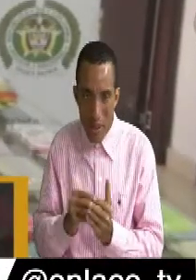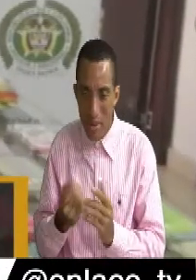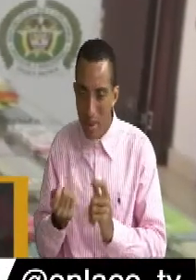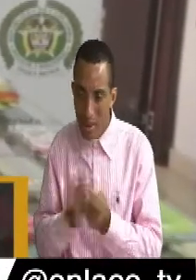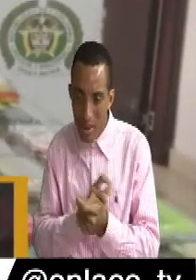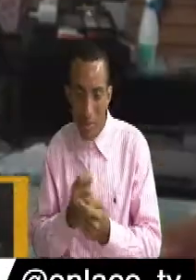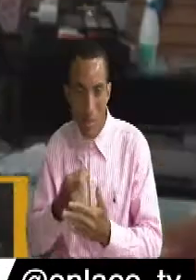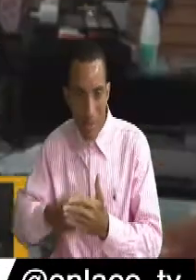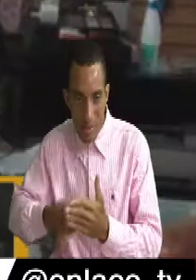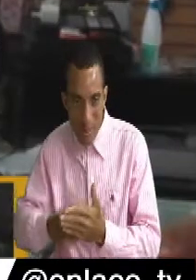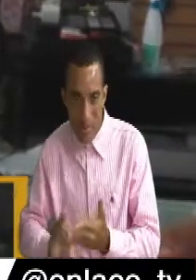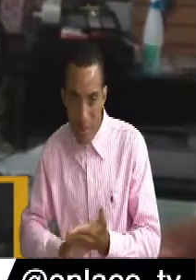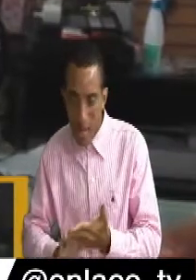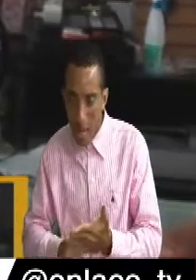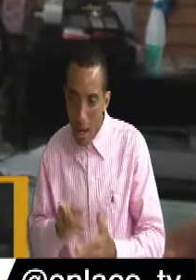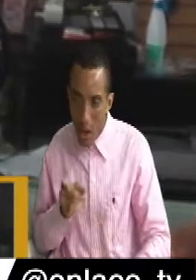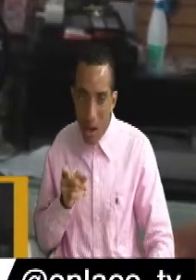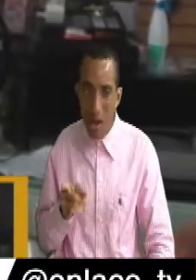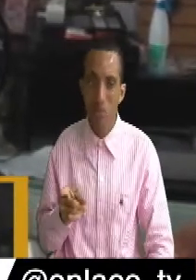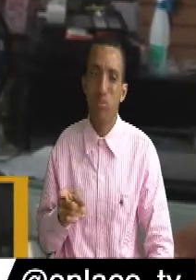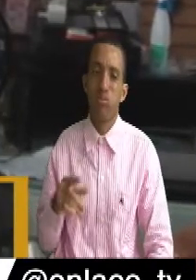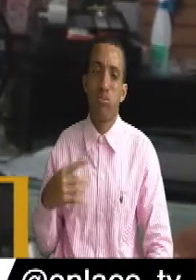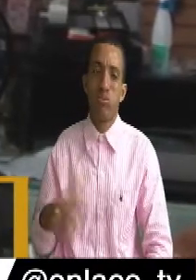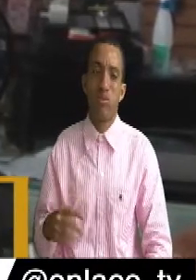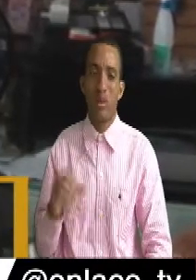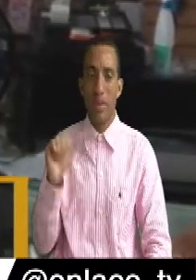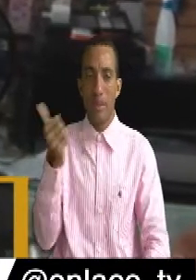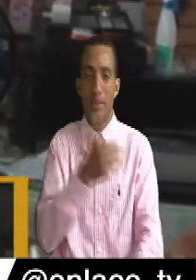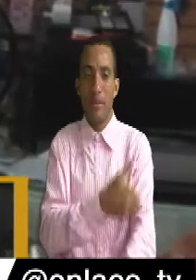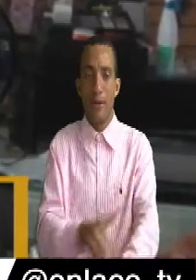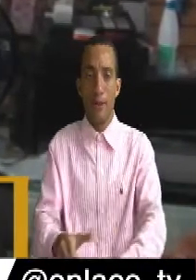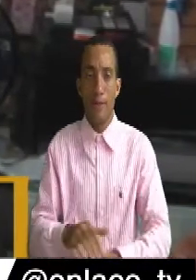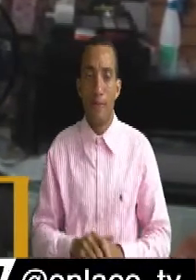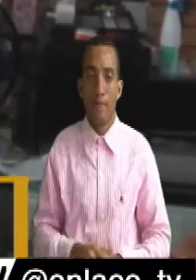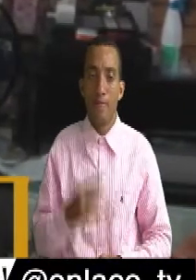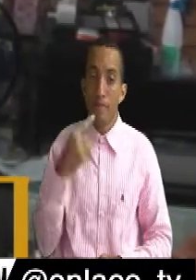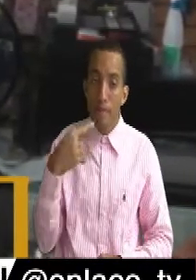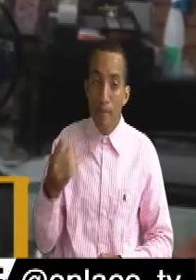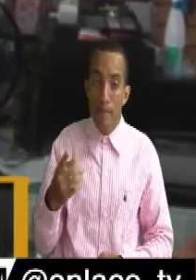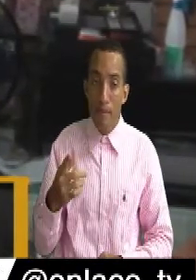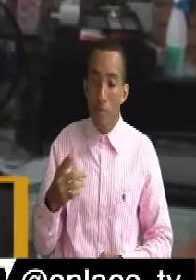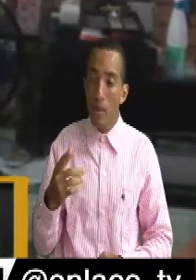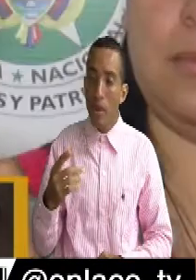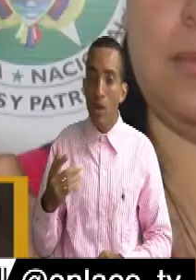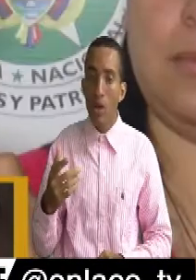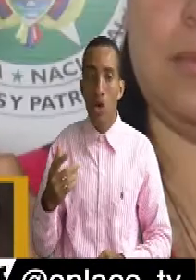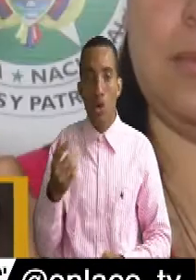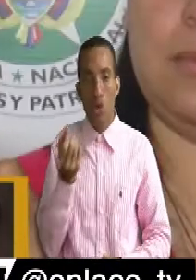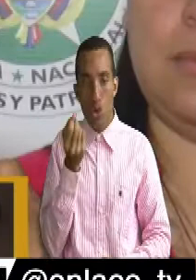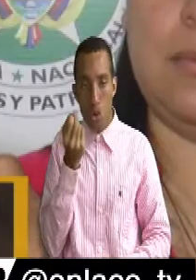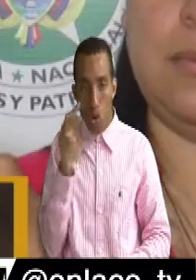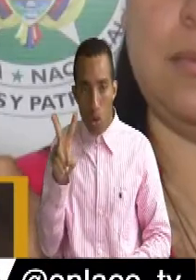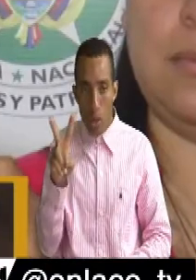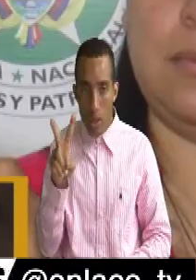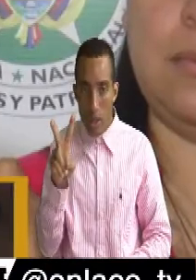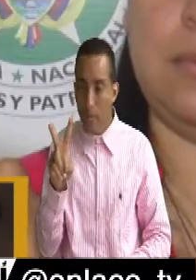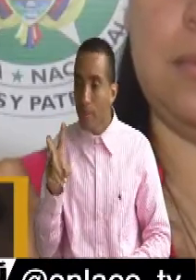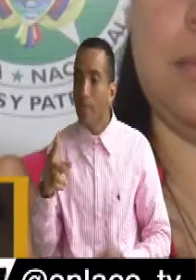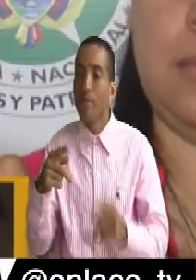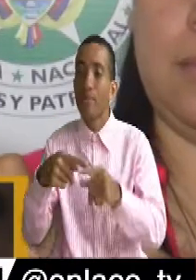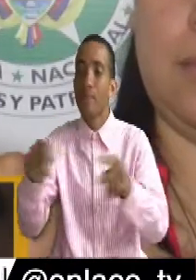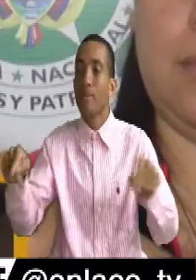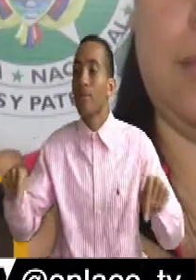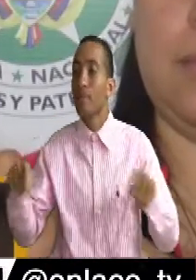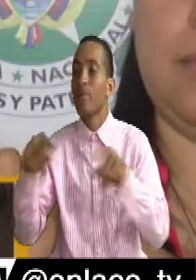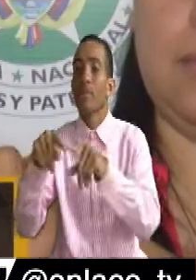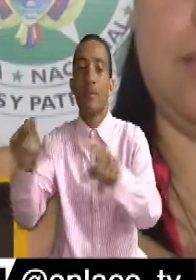un operativo en el Centro Comercial Superestrellas. Logran requisar 12 establecimientos de ventas de estos